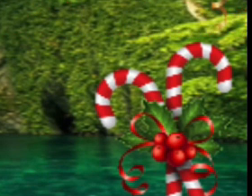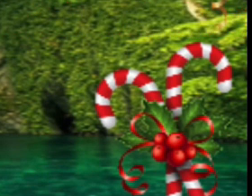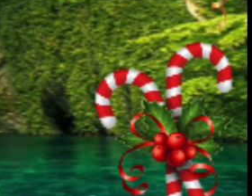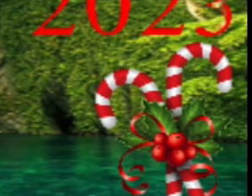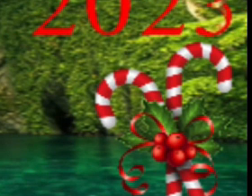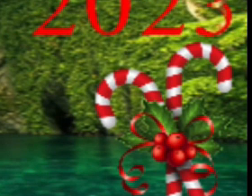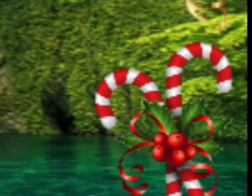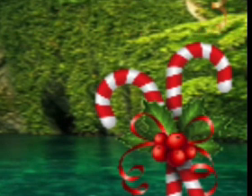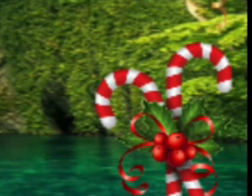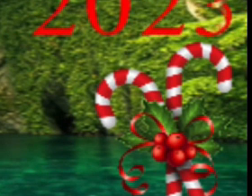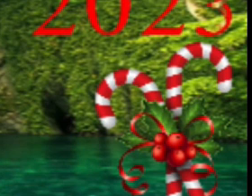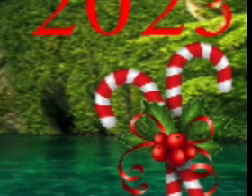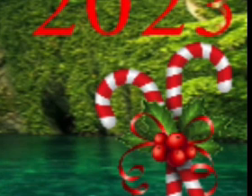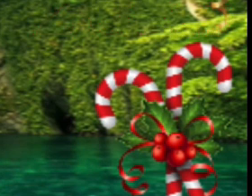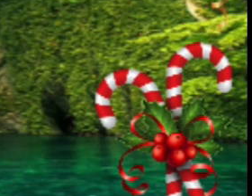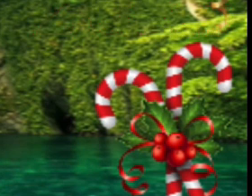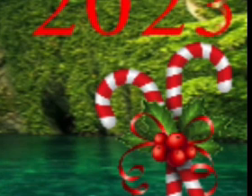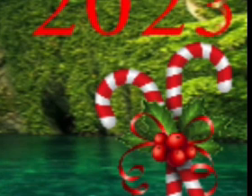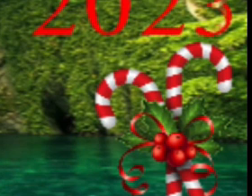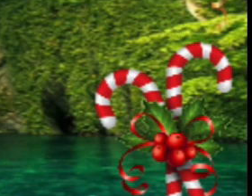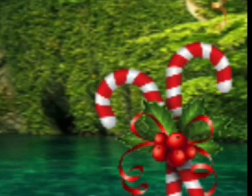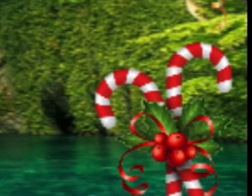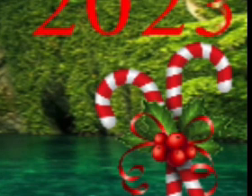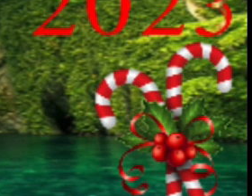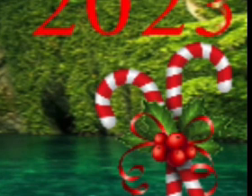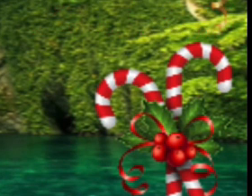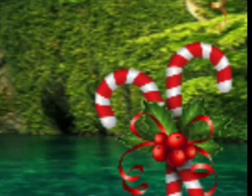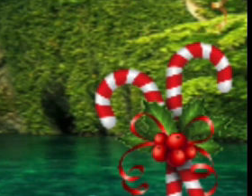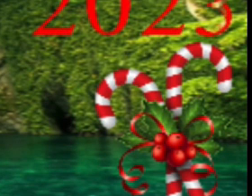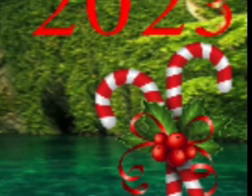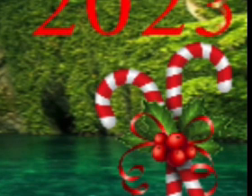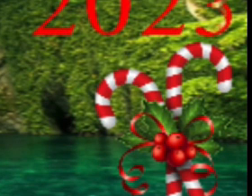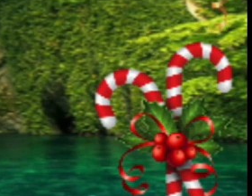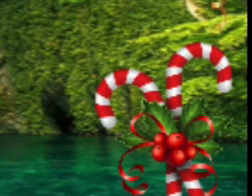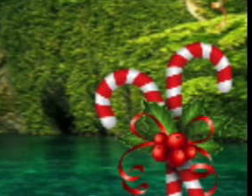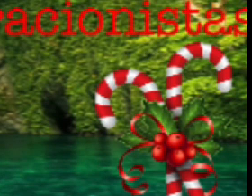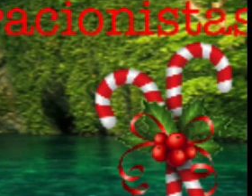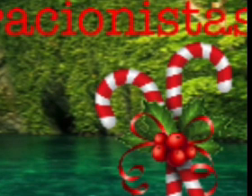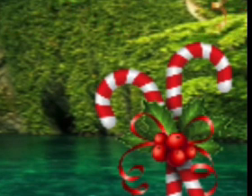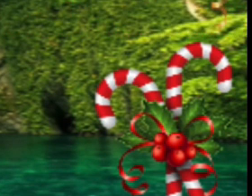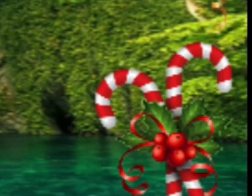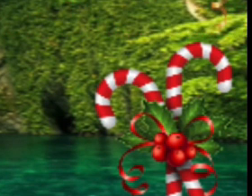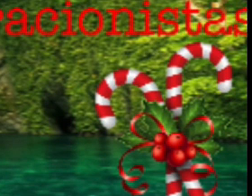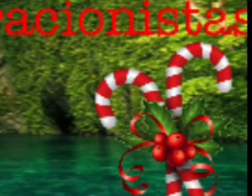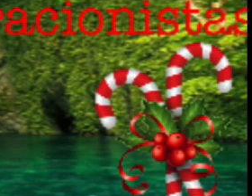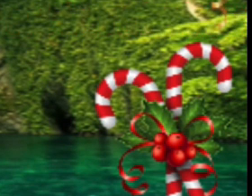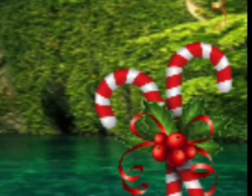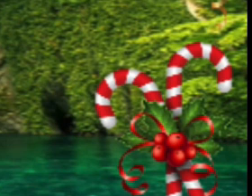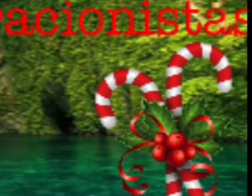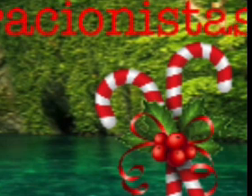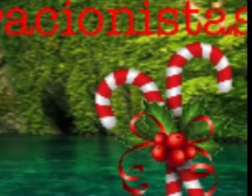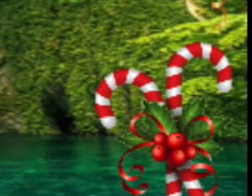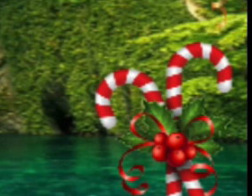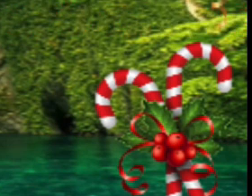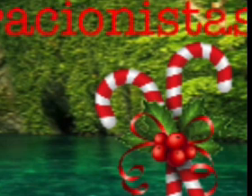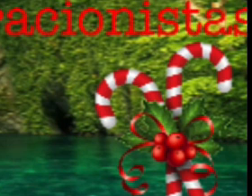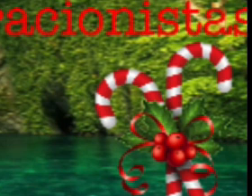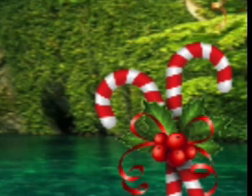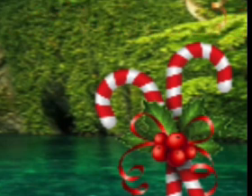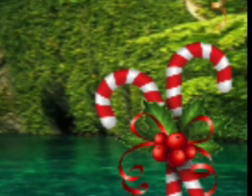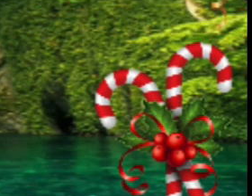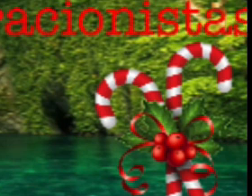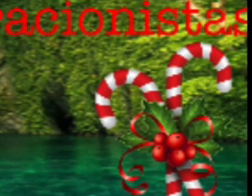hombre. Es un inepto. Porque repite las mismas idioteces desde hace 4 años. Tiene 4 años repitiendo las